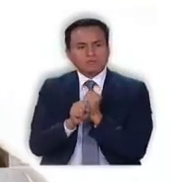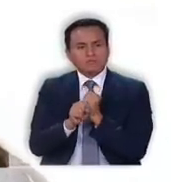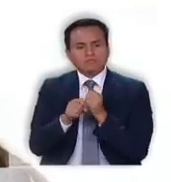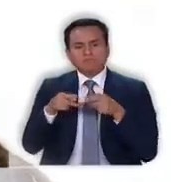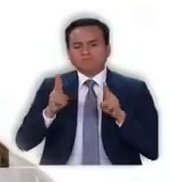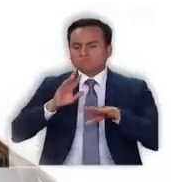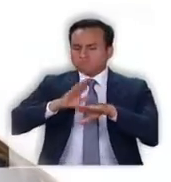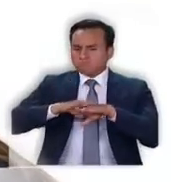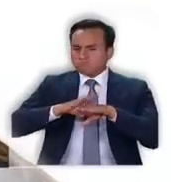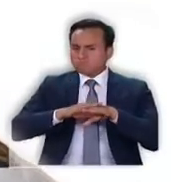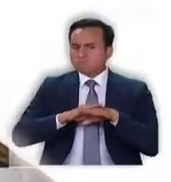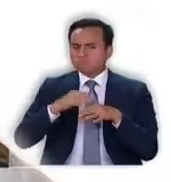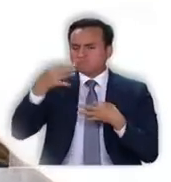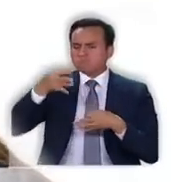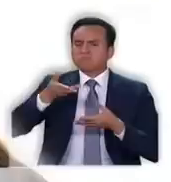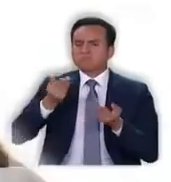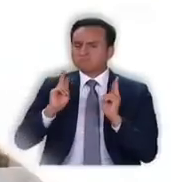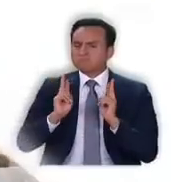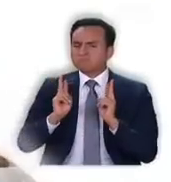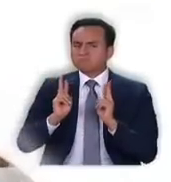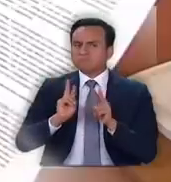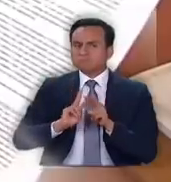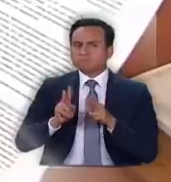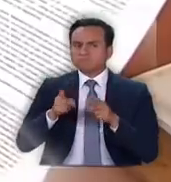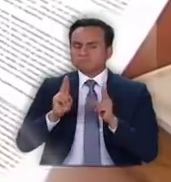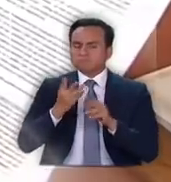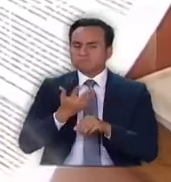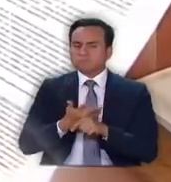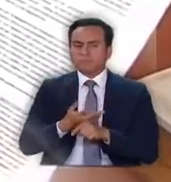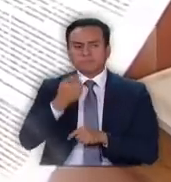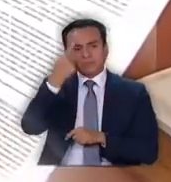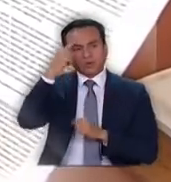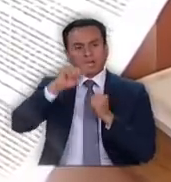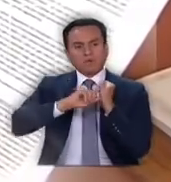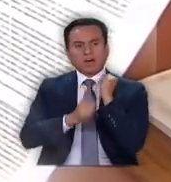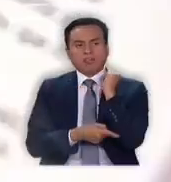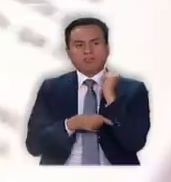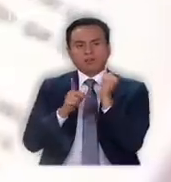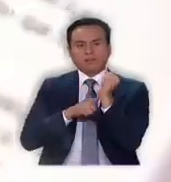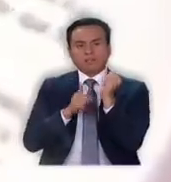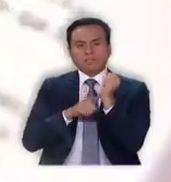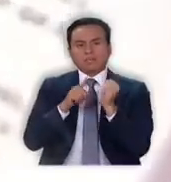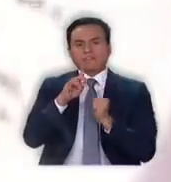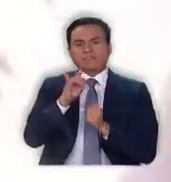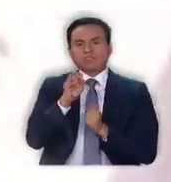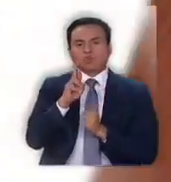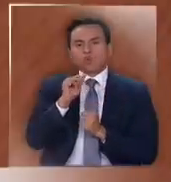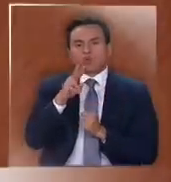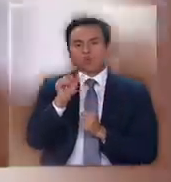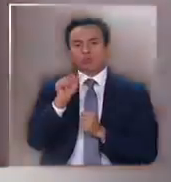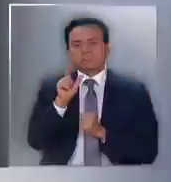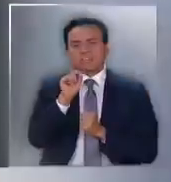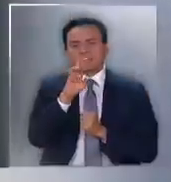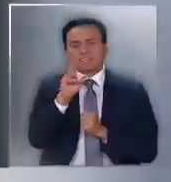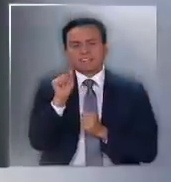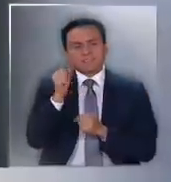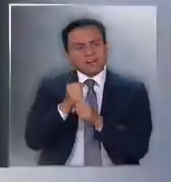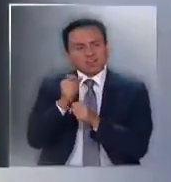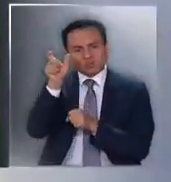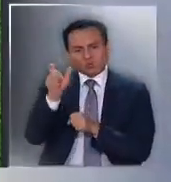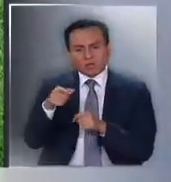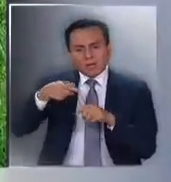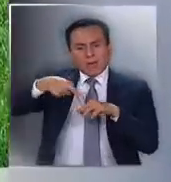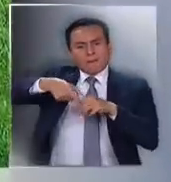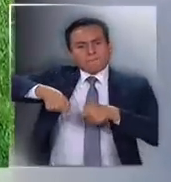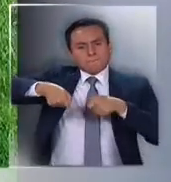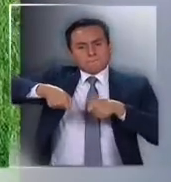los permisos y la documentación necesaria para que se ejecutaran. Pero el abogado de la familia de Víctor Hugo Salazar, uno de los trabajadores que habría